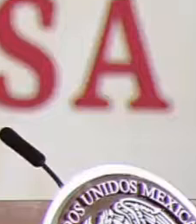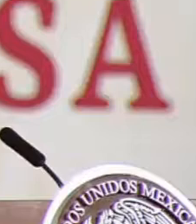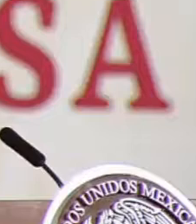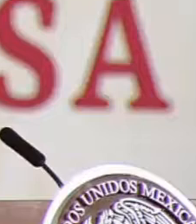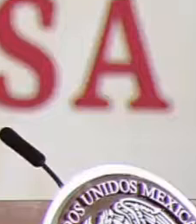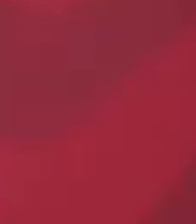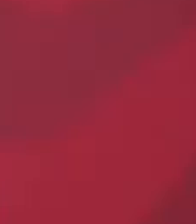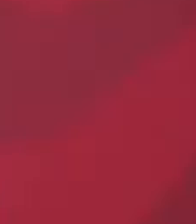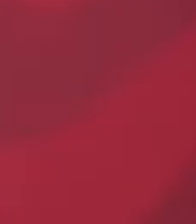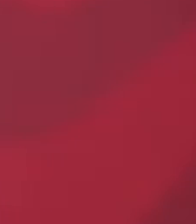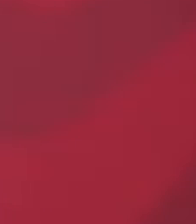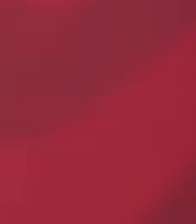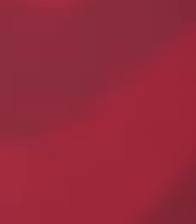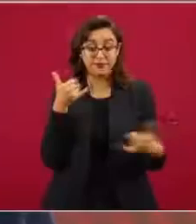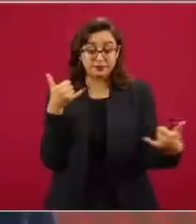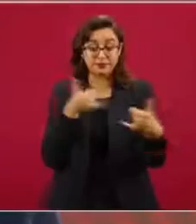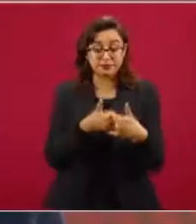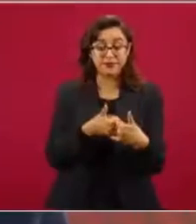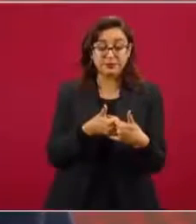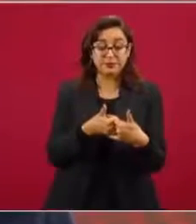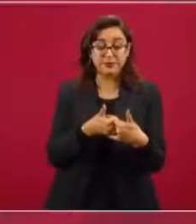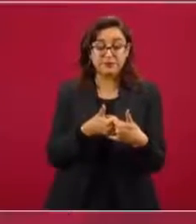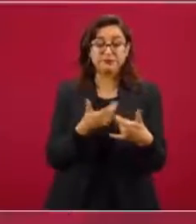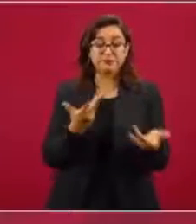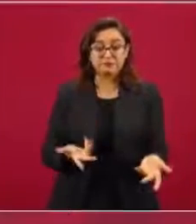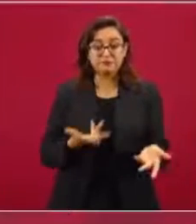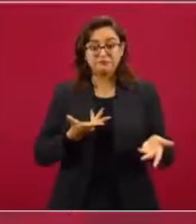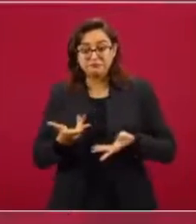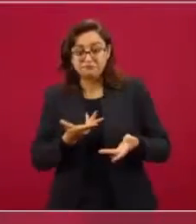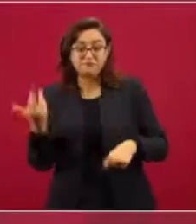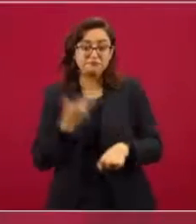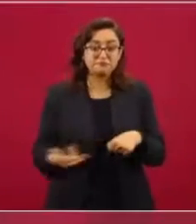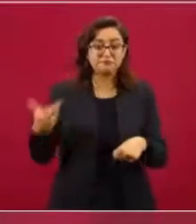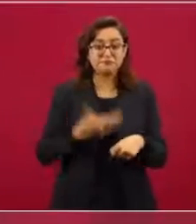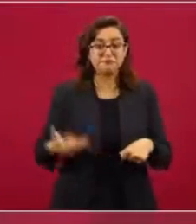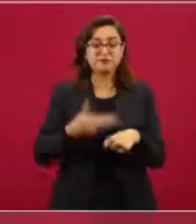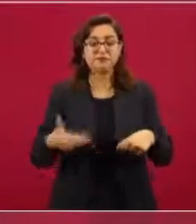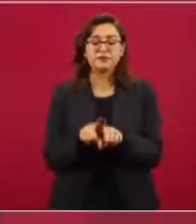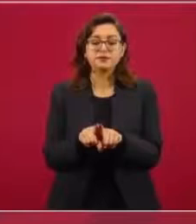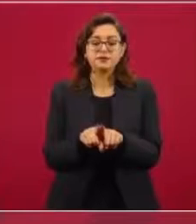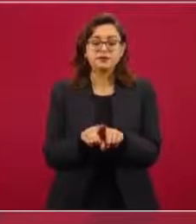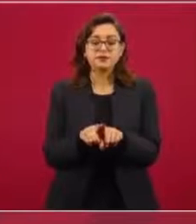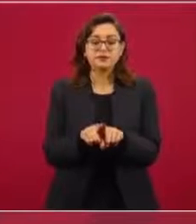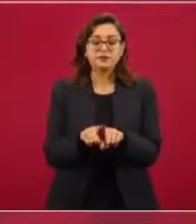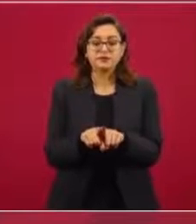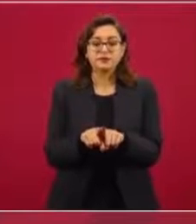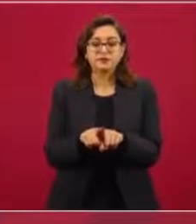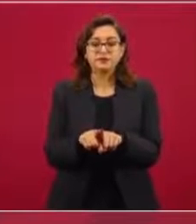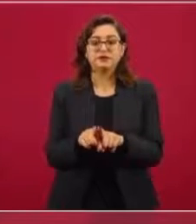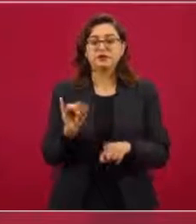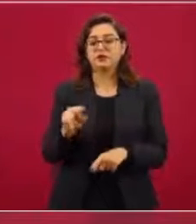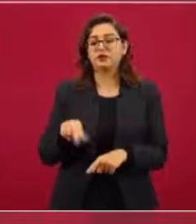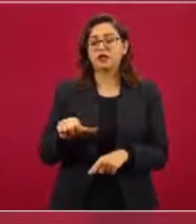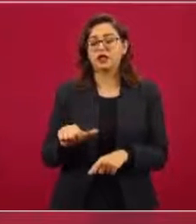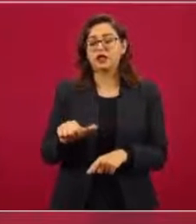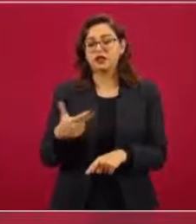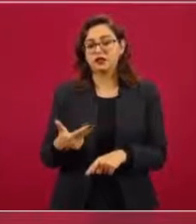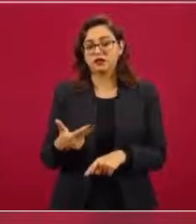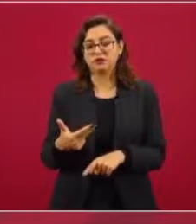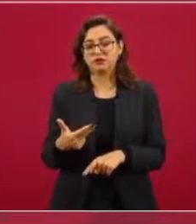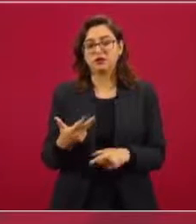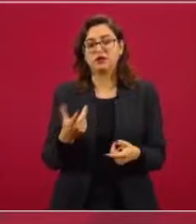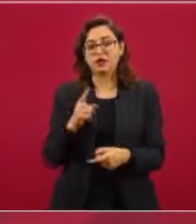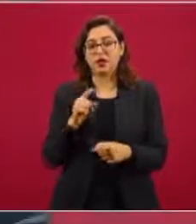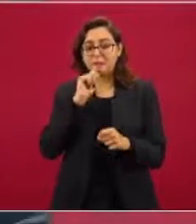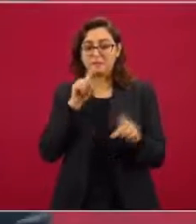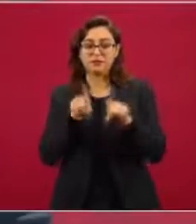devuelven lo que es de México, y estamos haciendo gestiones con el Instituto Nacional de Antropología,